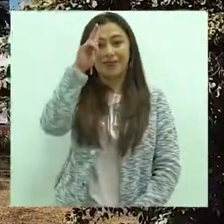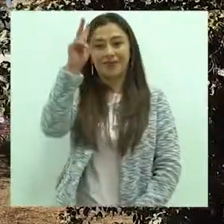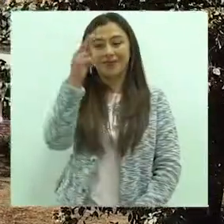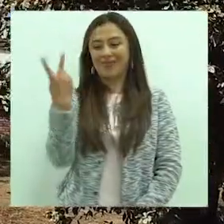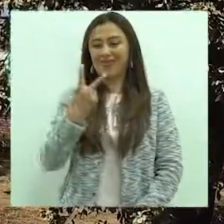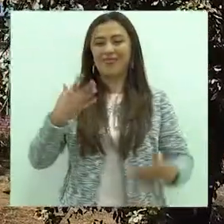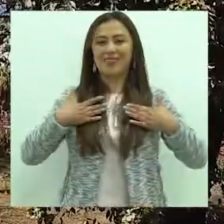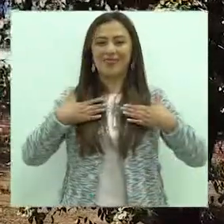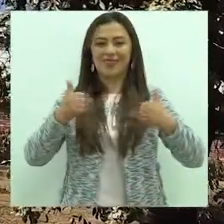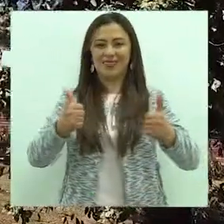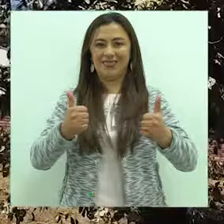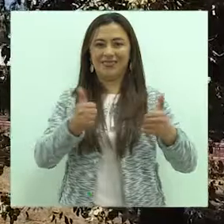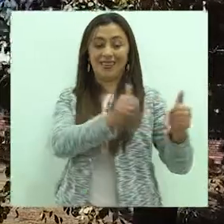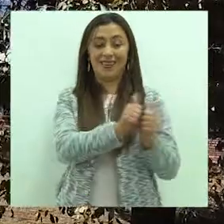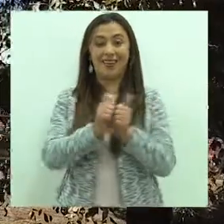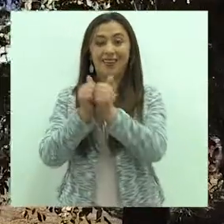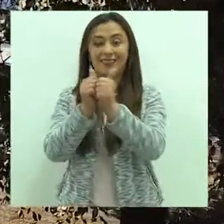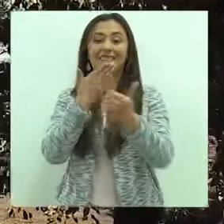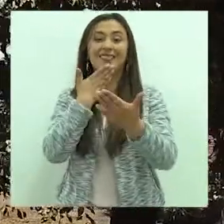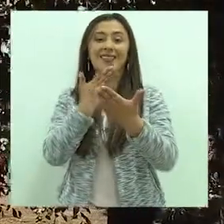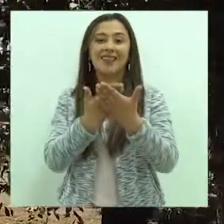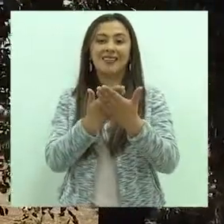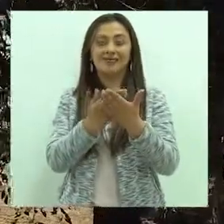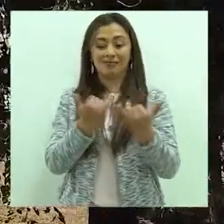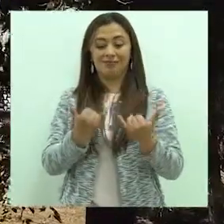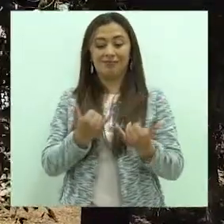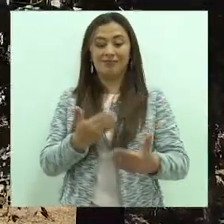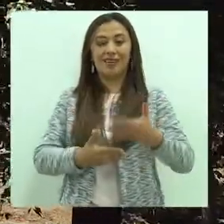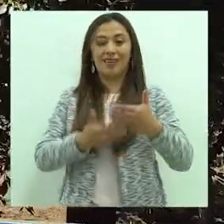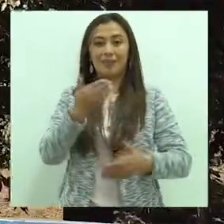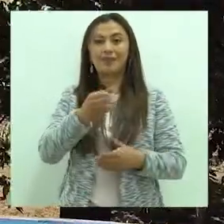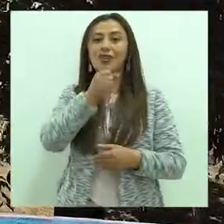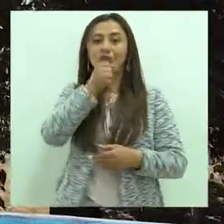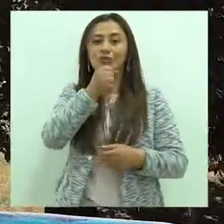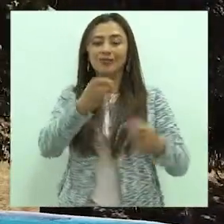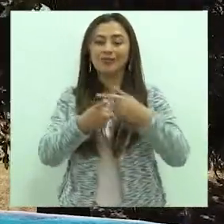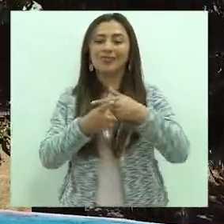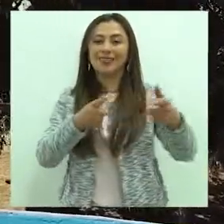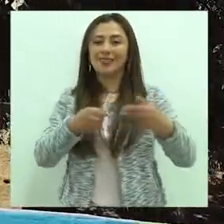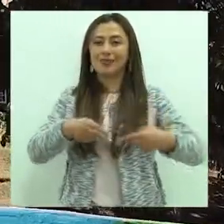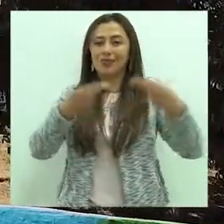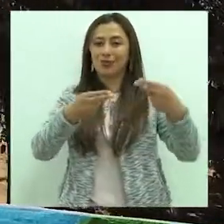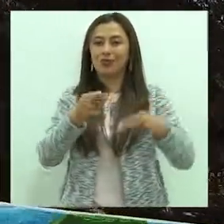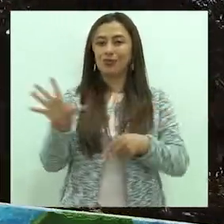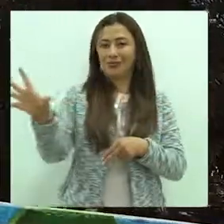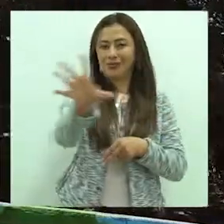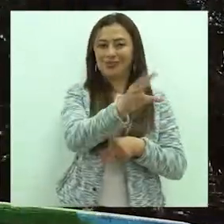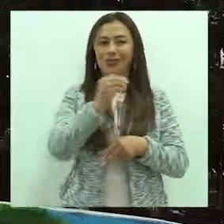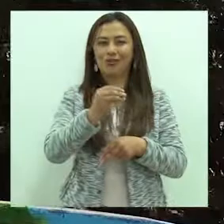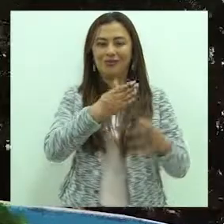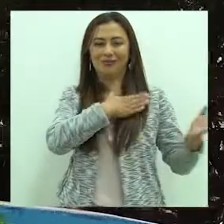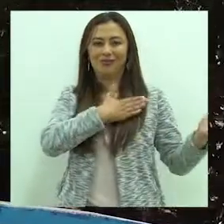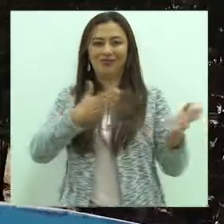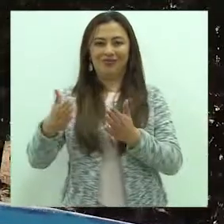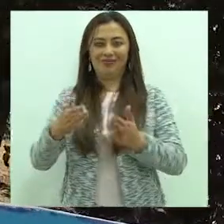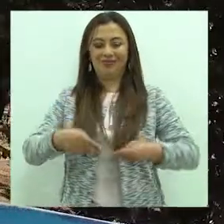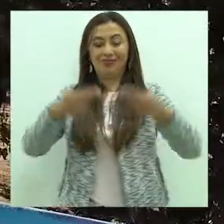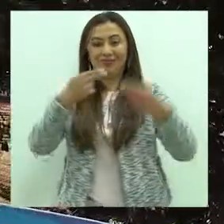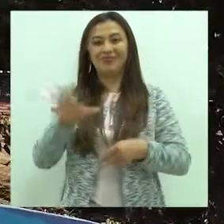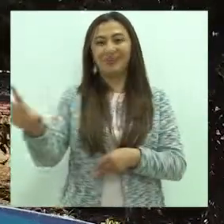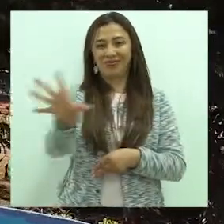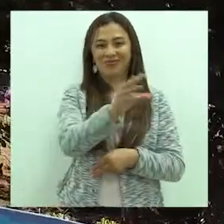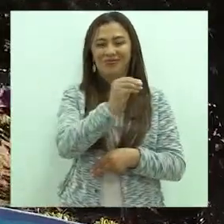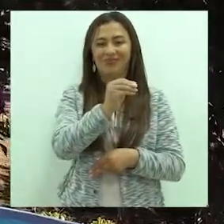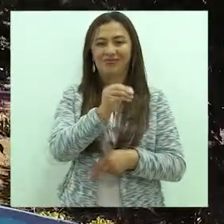Hola, feliz viernes. Gracias por acompañarnos. Desde este momento usted podrá conocer las noticias destacadas de Tunja en Equipo. Bienvenidos, esto es